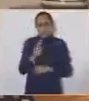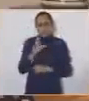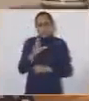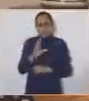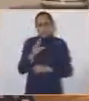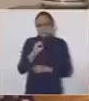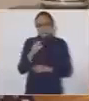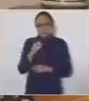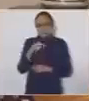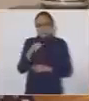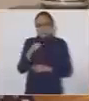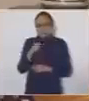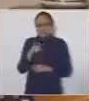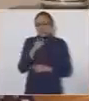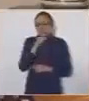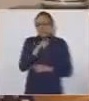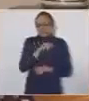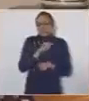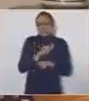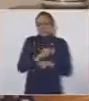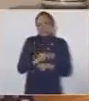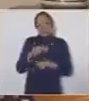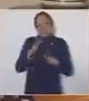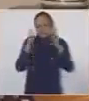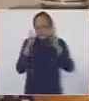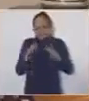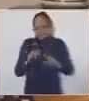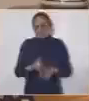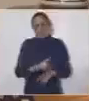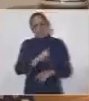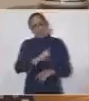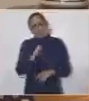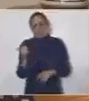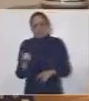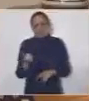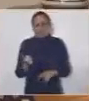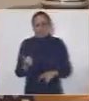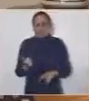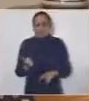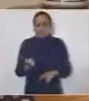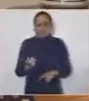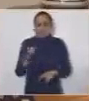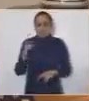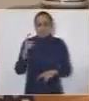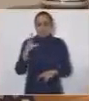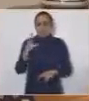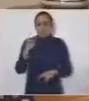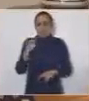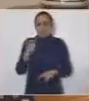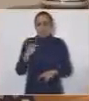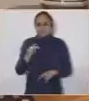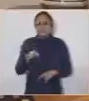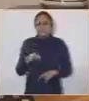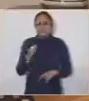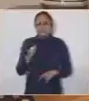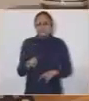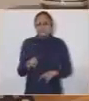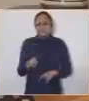se fue. Después, ¿qué más? CECIT, ¿de quién? De